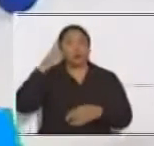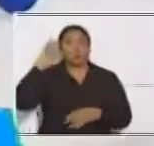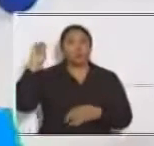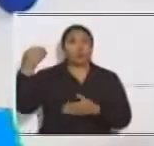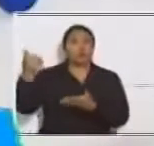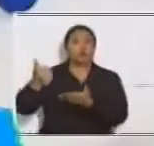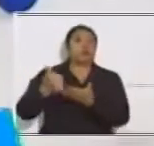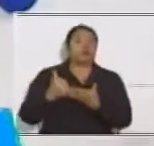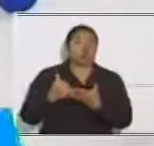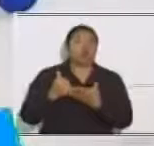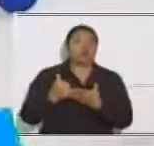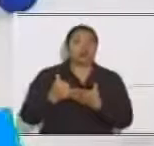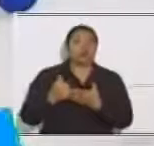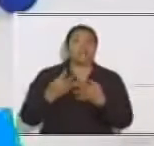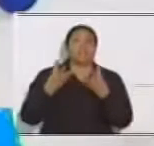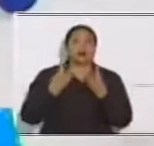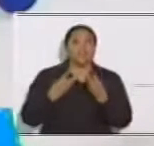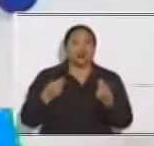resolver